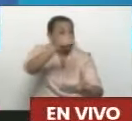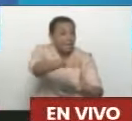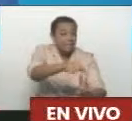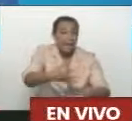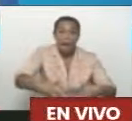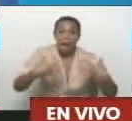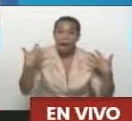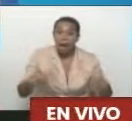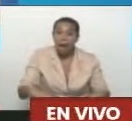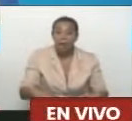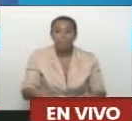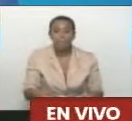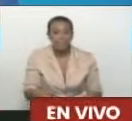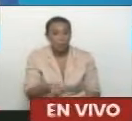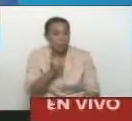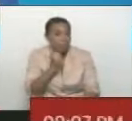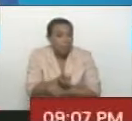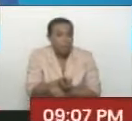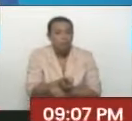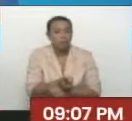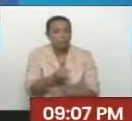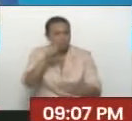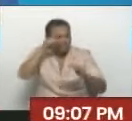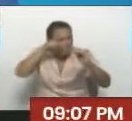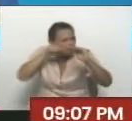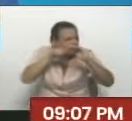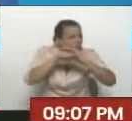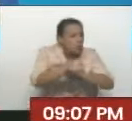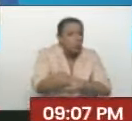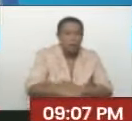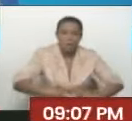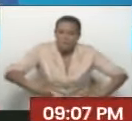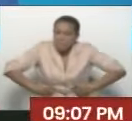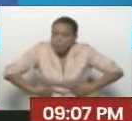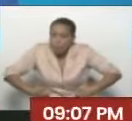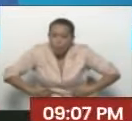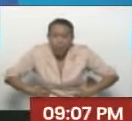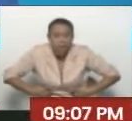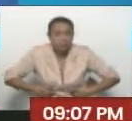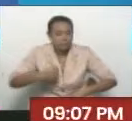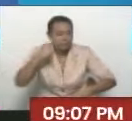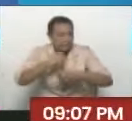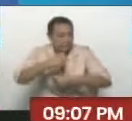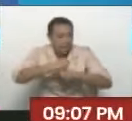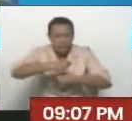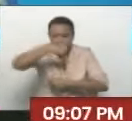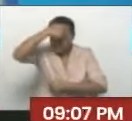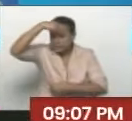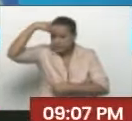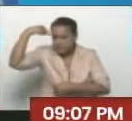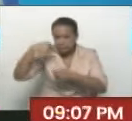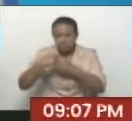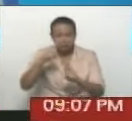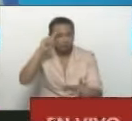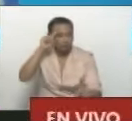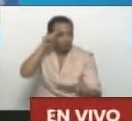obliga. Si uno se mete el esfuerzo, si uno se pone una